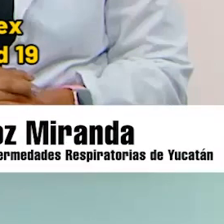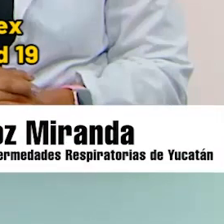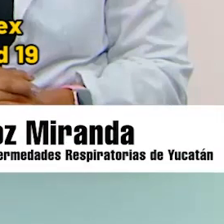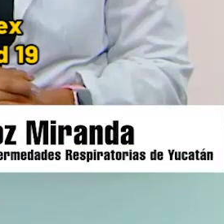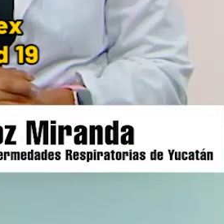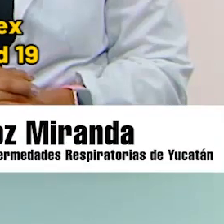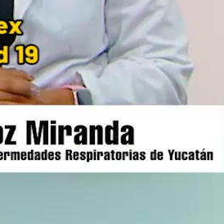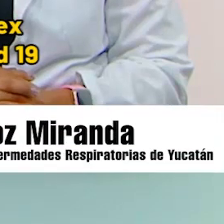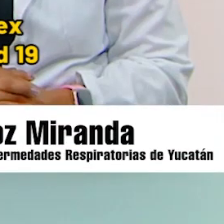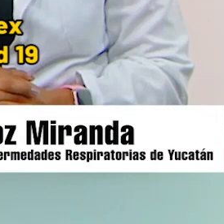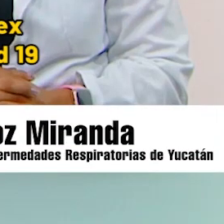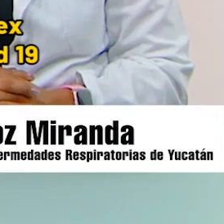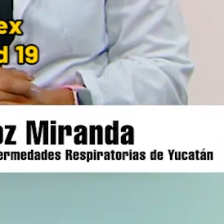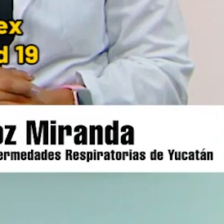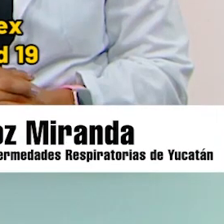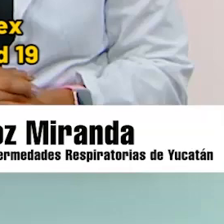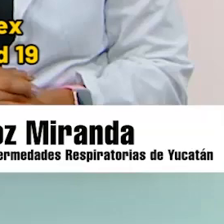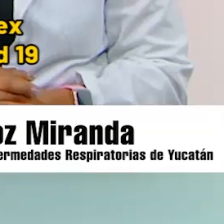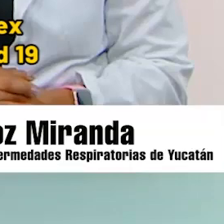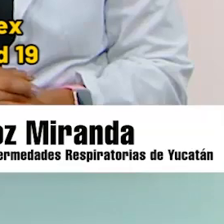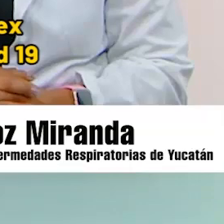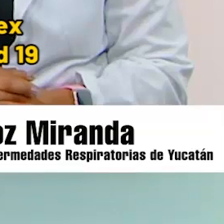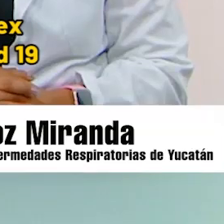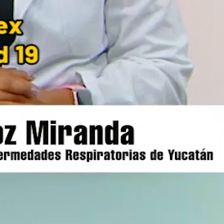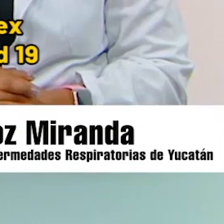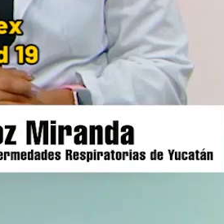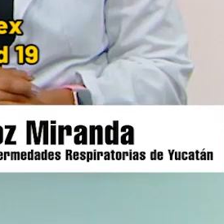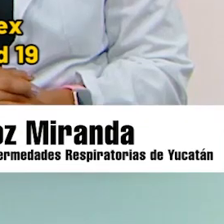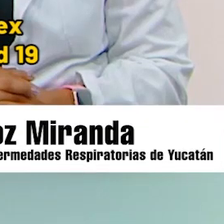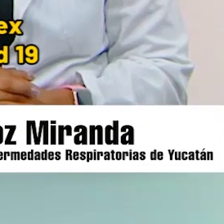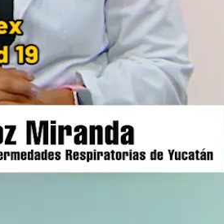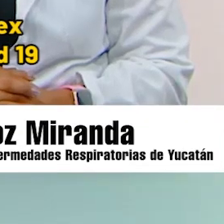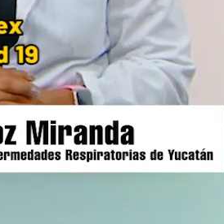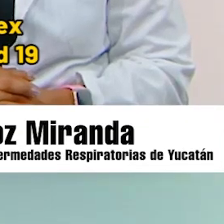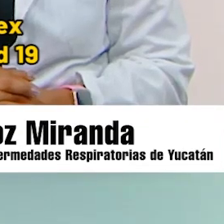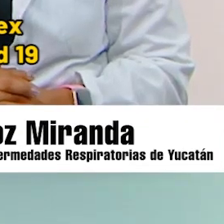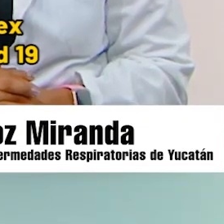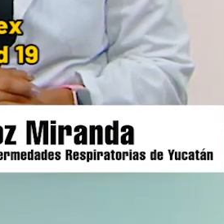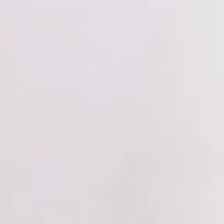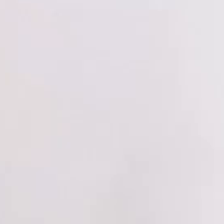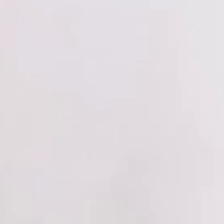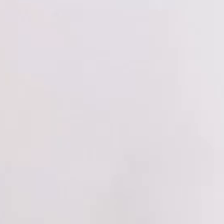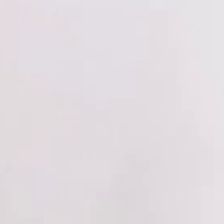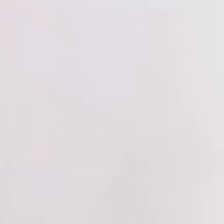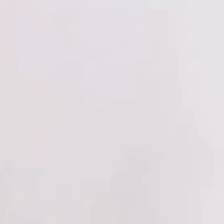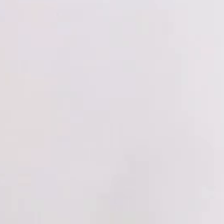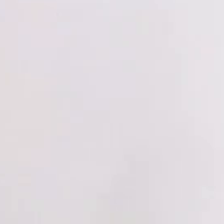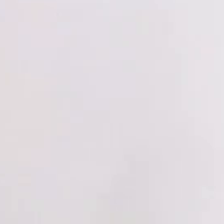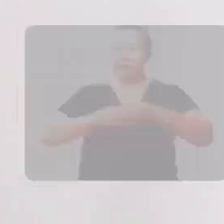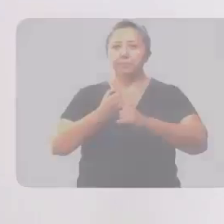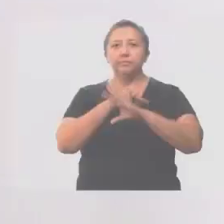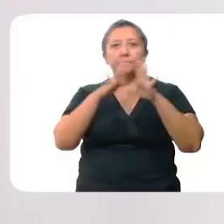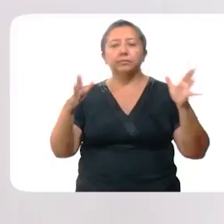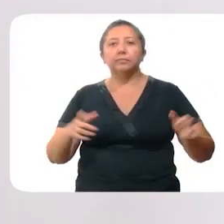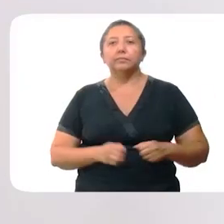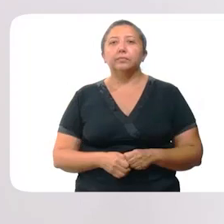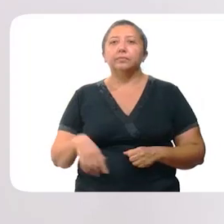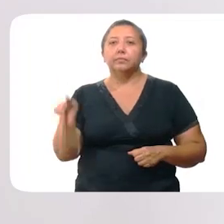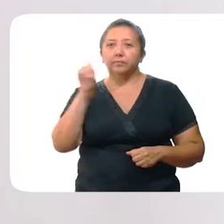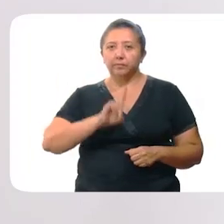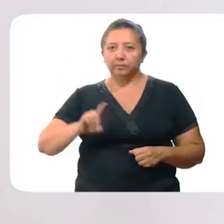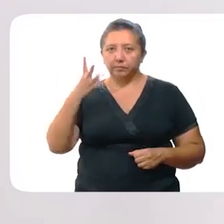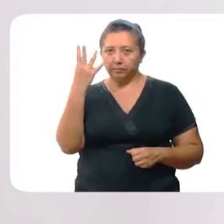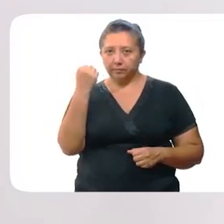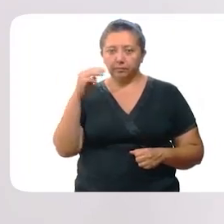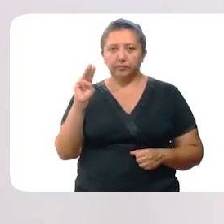Buenas tardes. Nos permitimos dar el informe diario relacionado con el COVID-19. Adelante, doctora. Gracias, doctora. Buenas tardes. Este es el parte médico de este